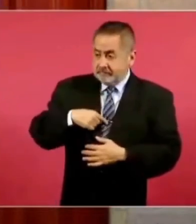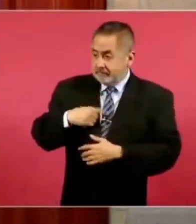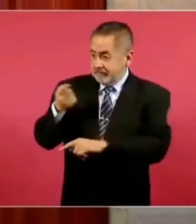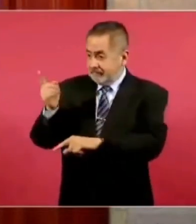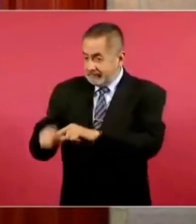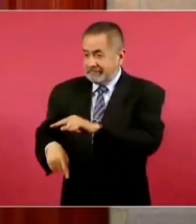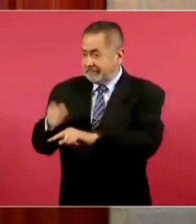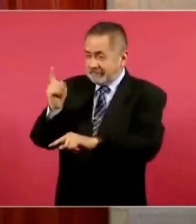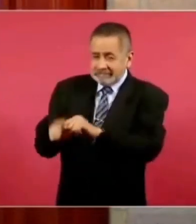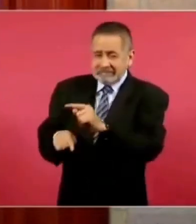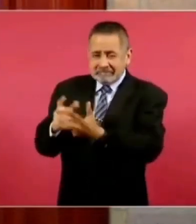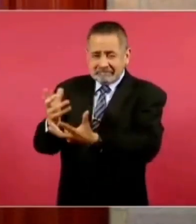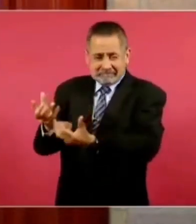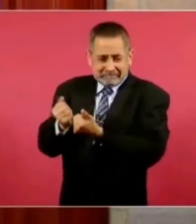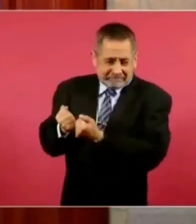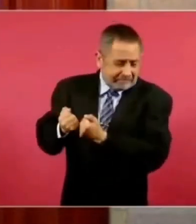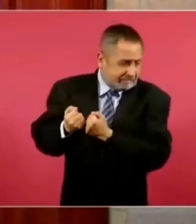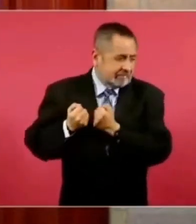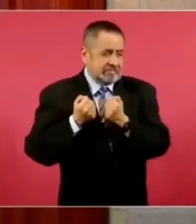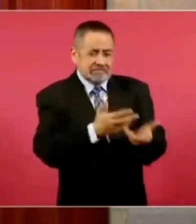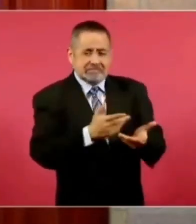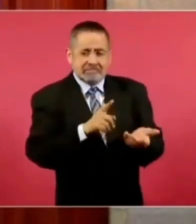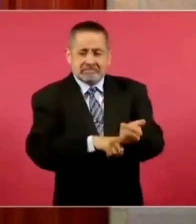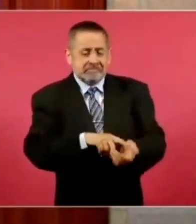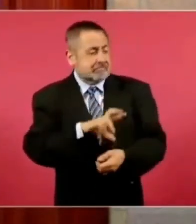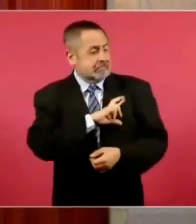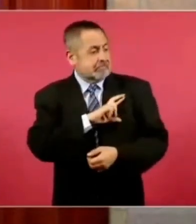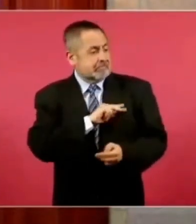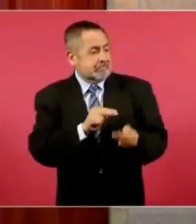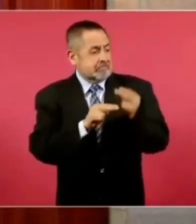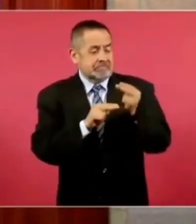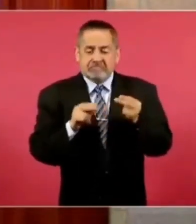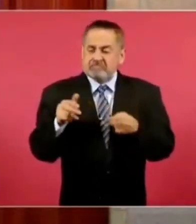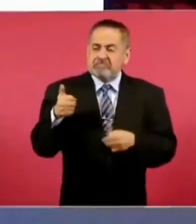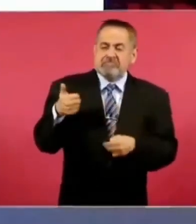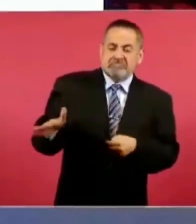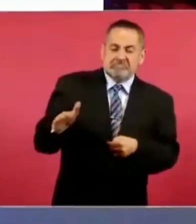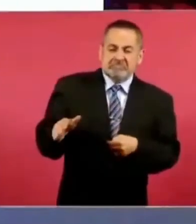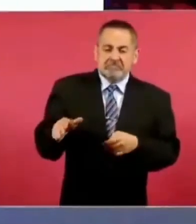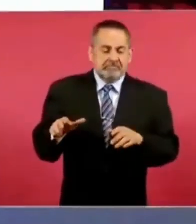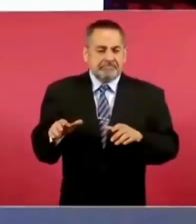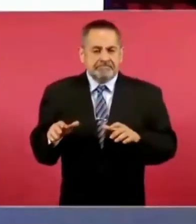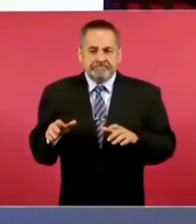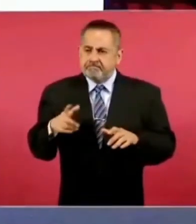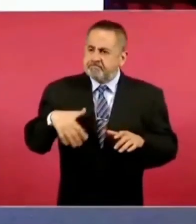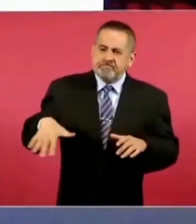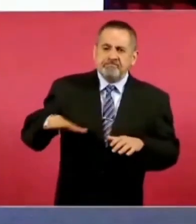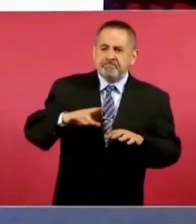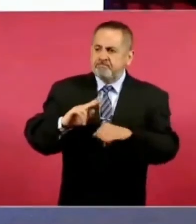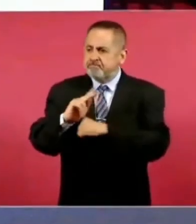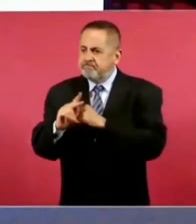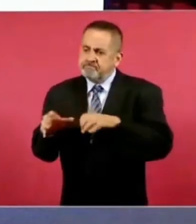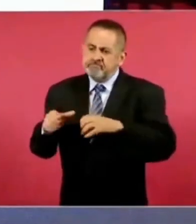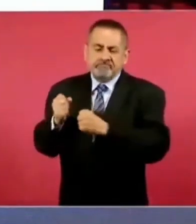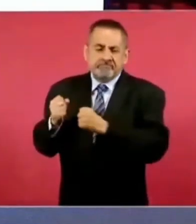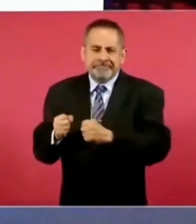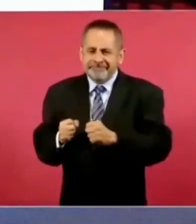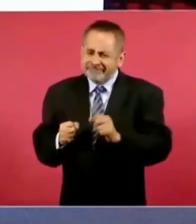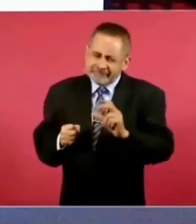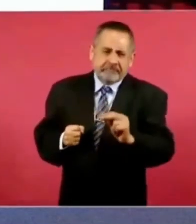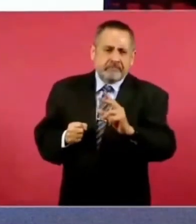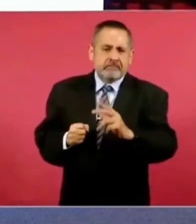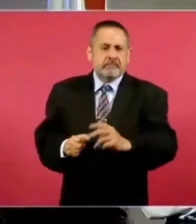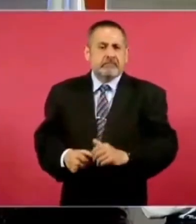recursos energéticos a intereses ajenos a la nación que conformamos.